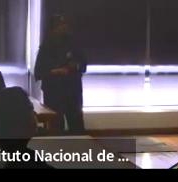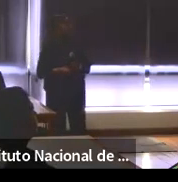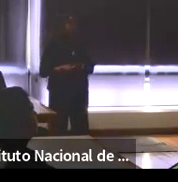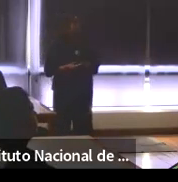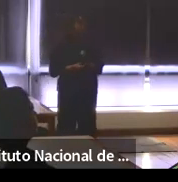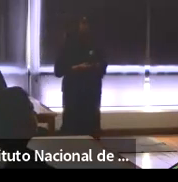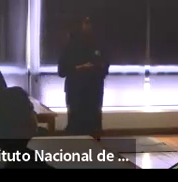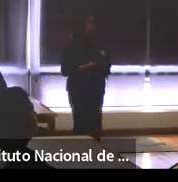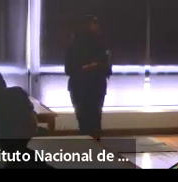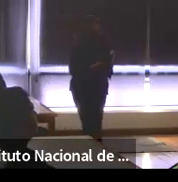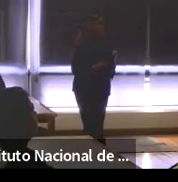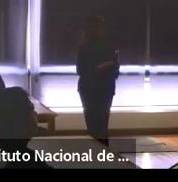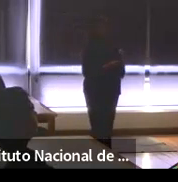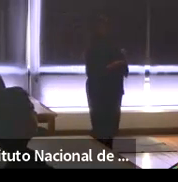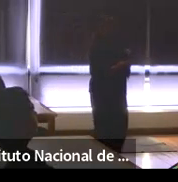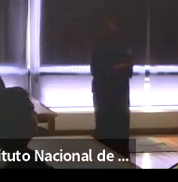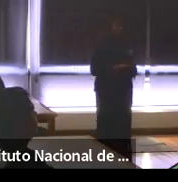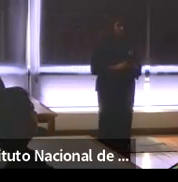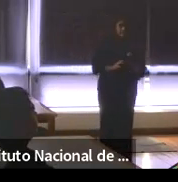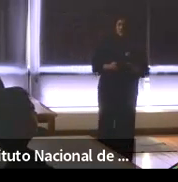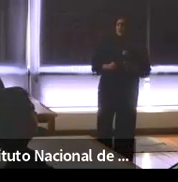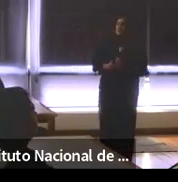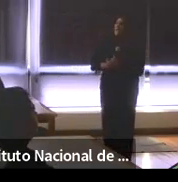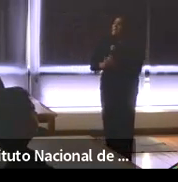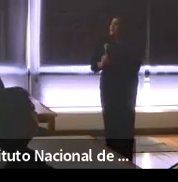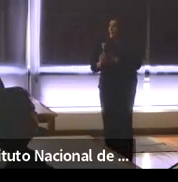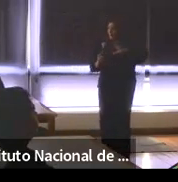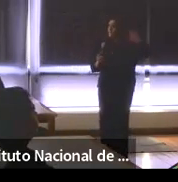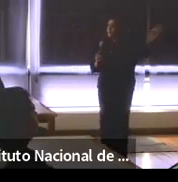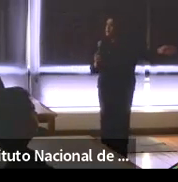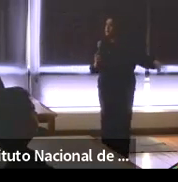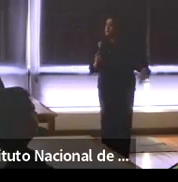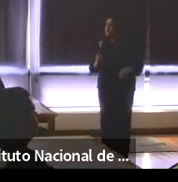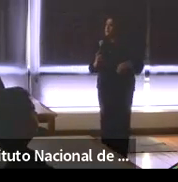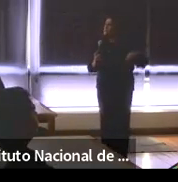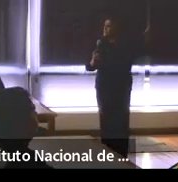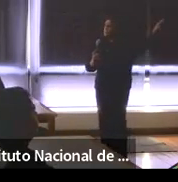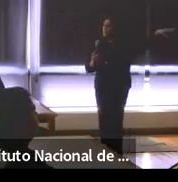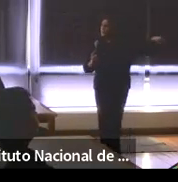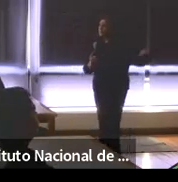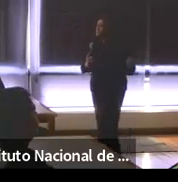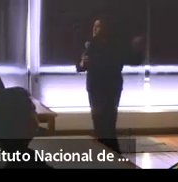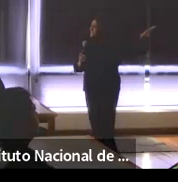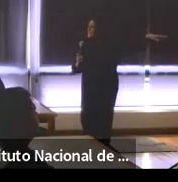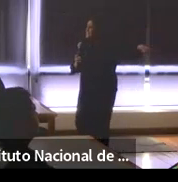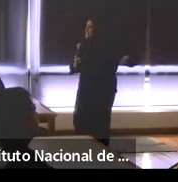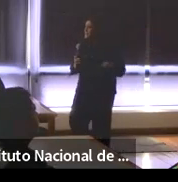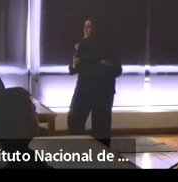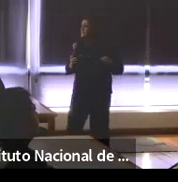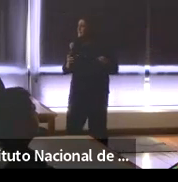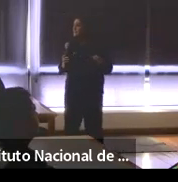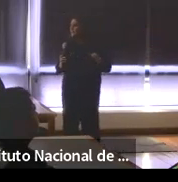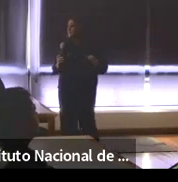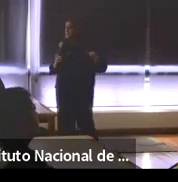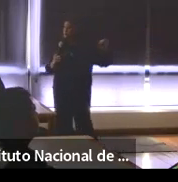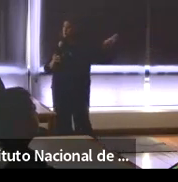negociación el proceso de negociación al igual que el manejo de conflictos tiene un método Esto es lo que está descrito